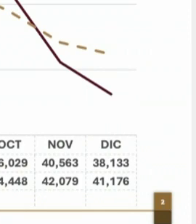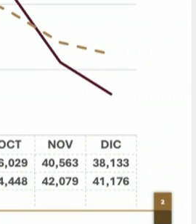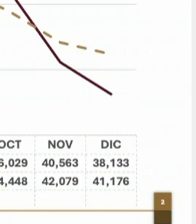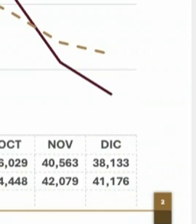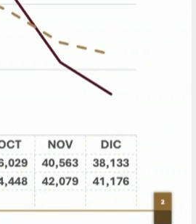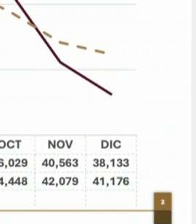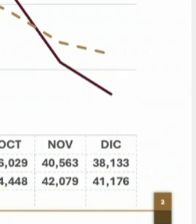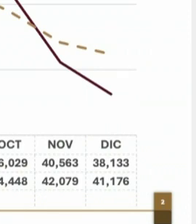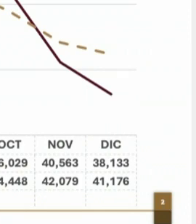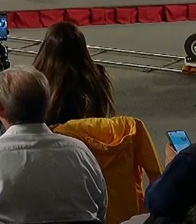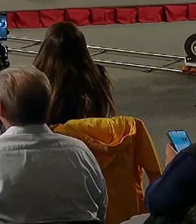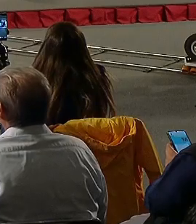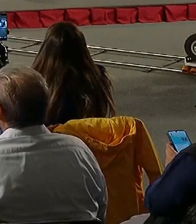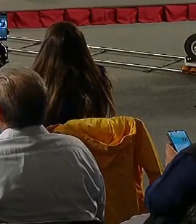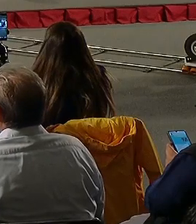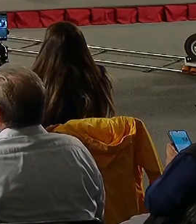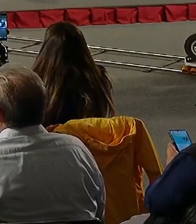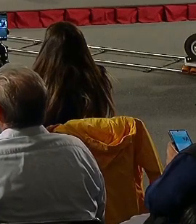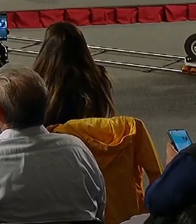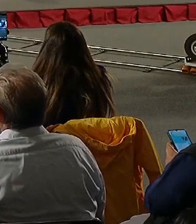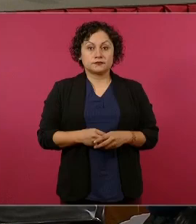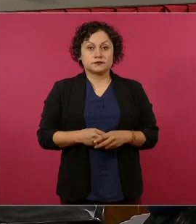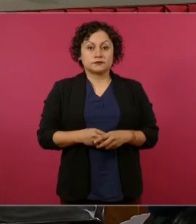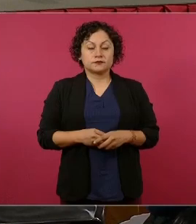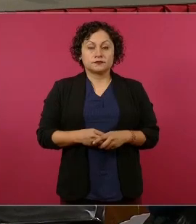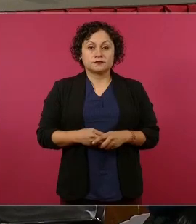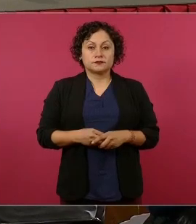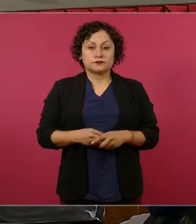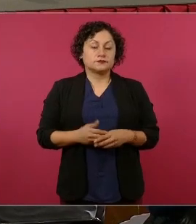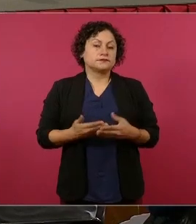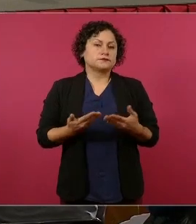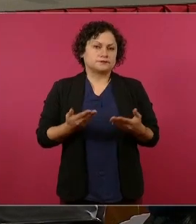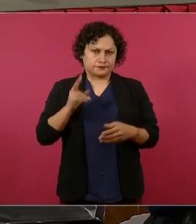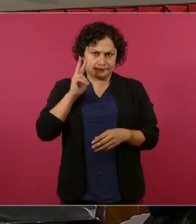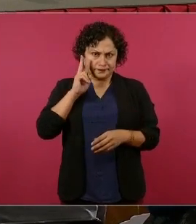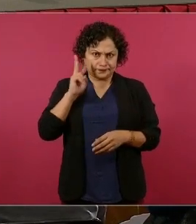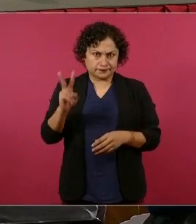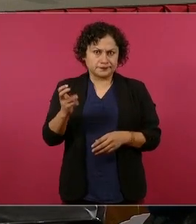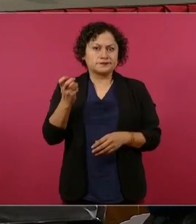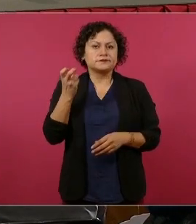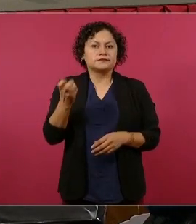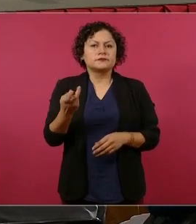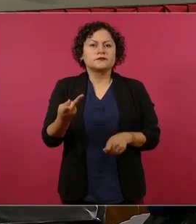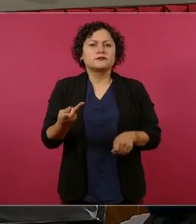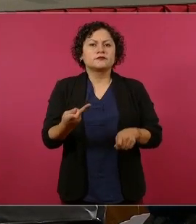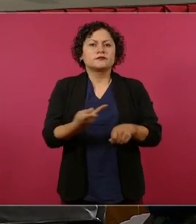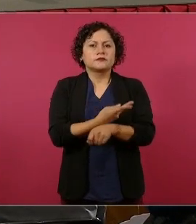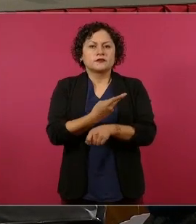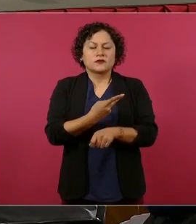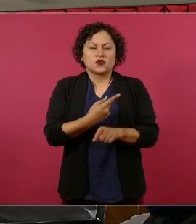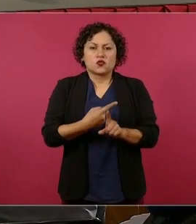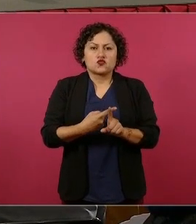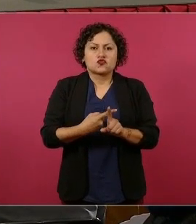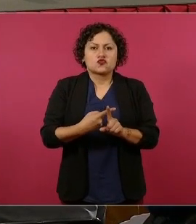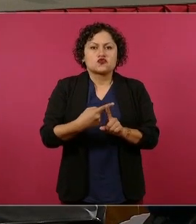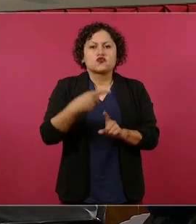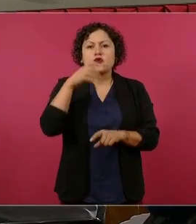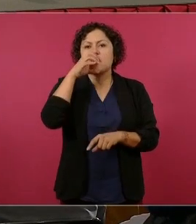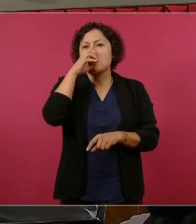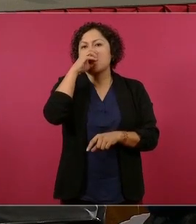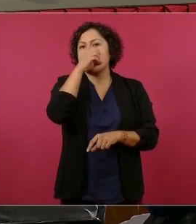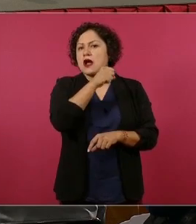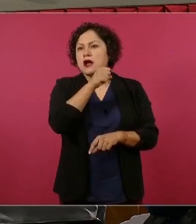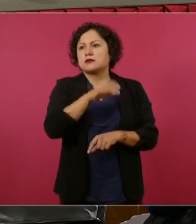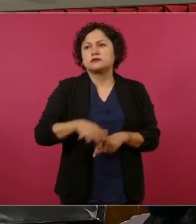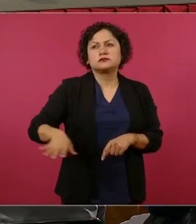nacional, como hemos dicho, ocasionados por el aumento repentino de la demanda por estas temperaturas y por condiciones de